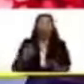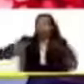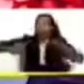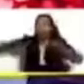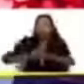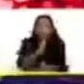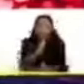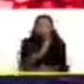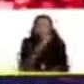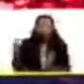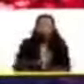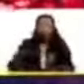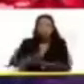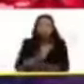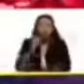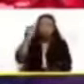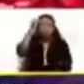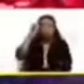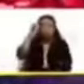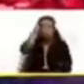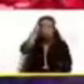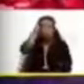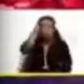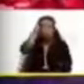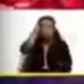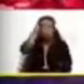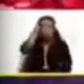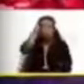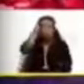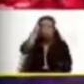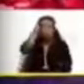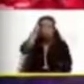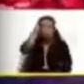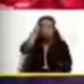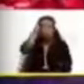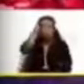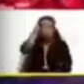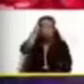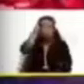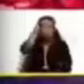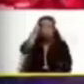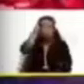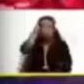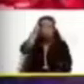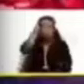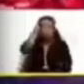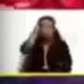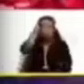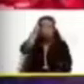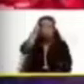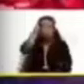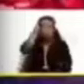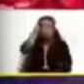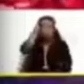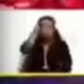exterminado de la faz de la tierra. Ese es el pensamiento nazi. Aumenta la tensión política en Venezuela. Este 6 de diciembre, el fiscal general del